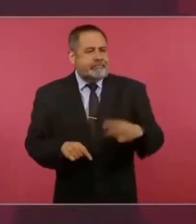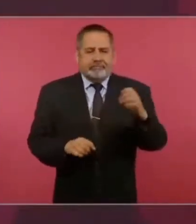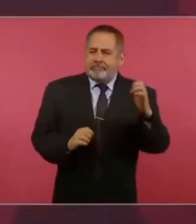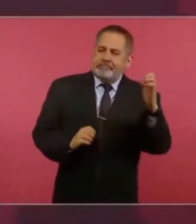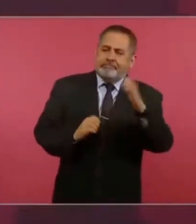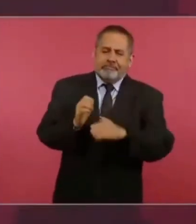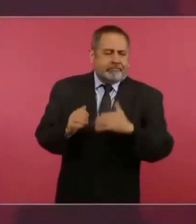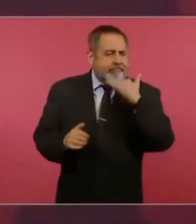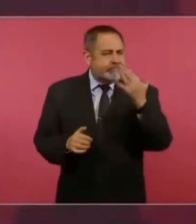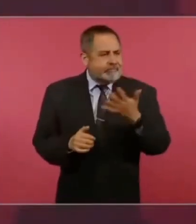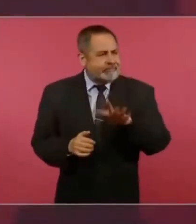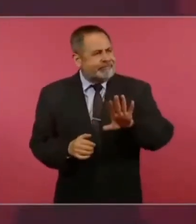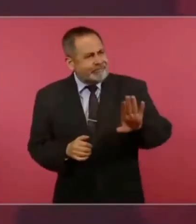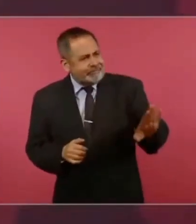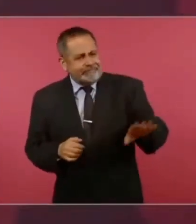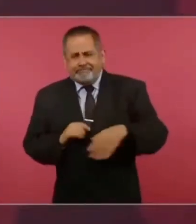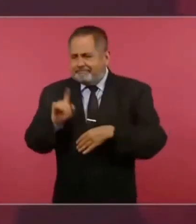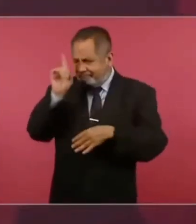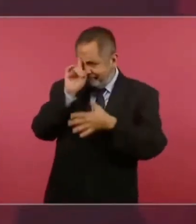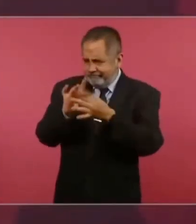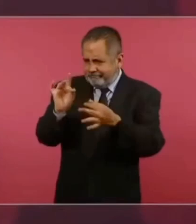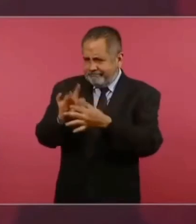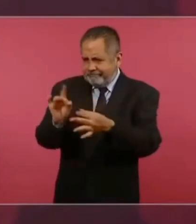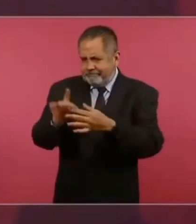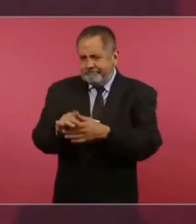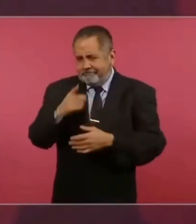los fraudes,